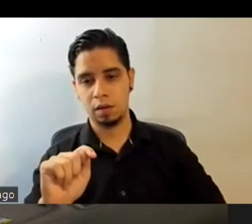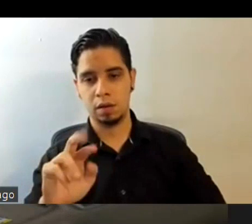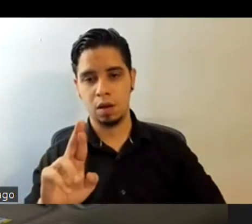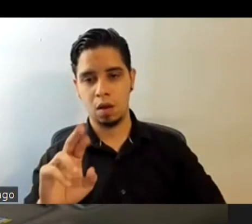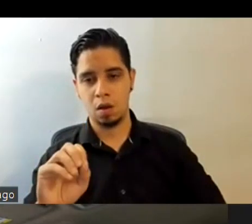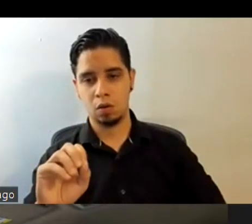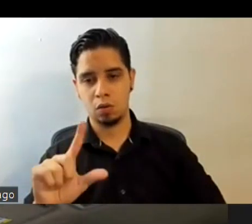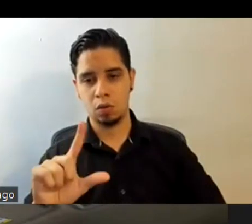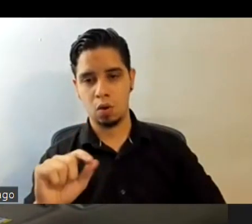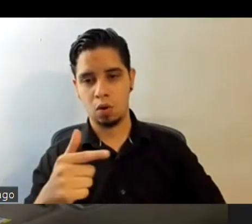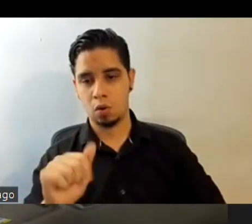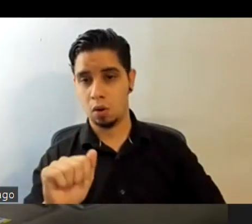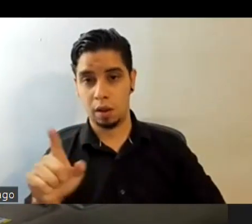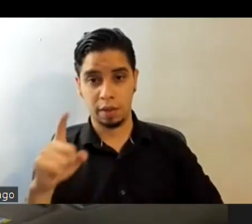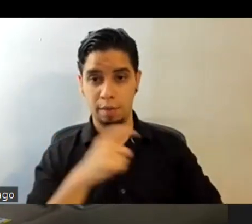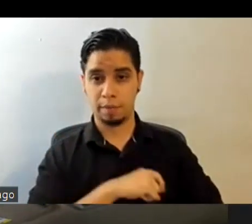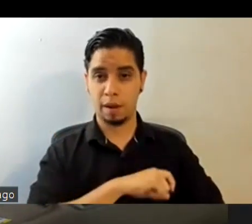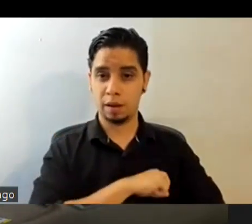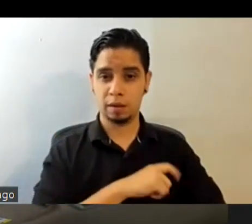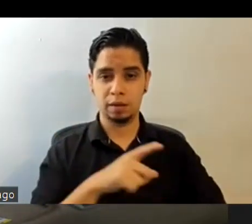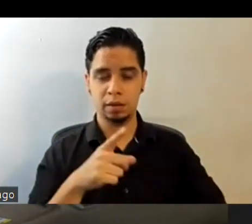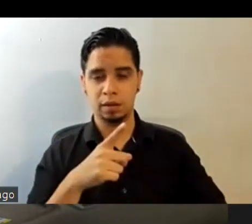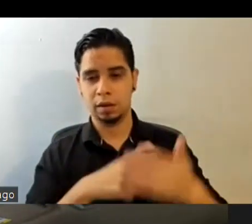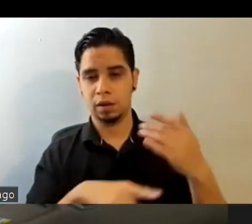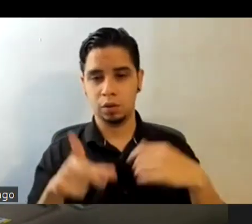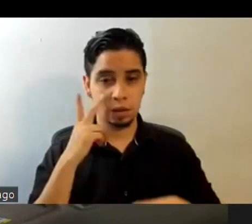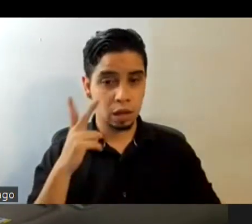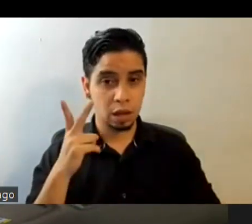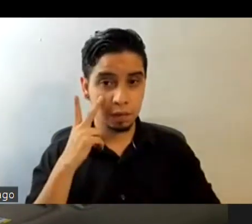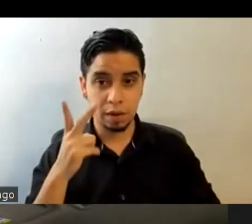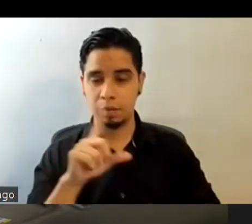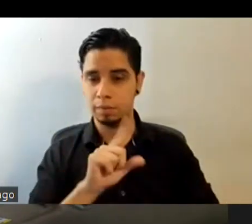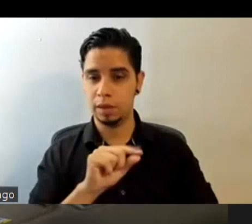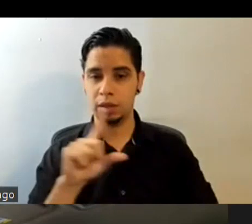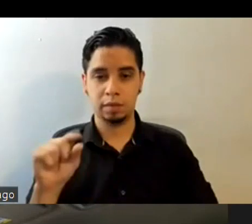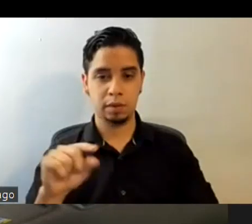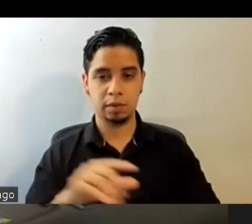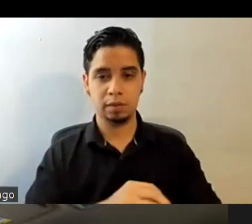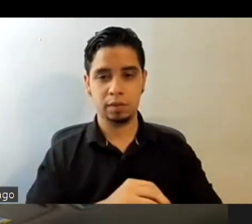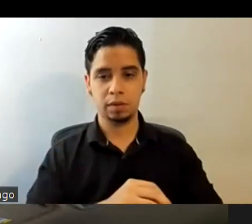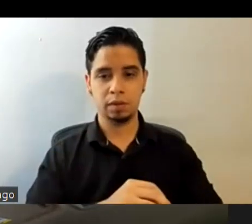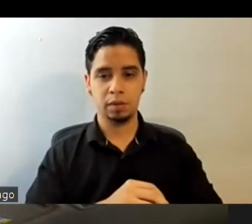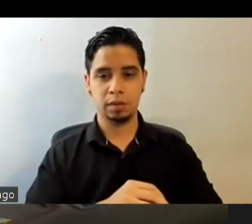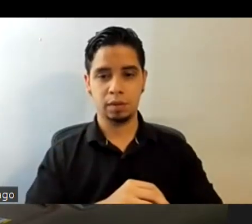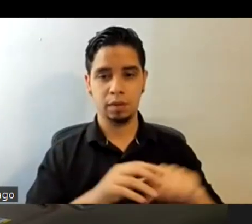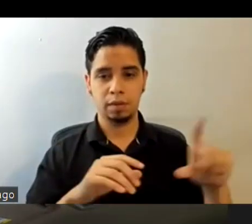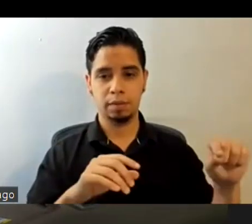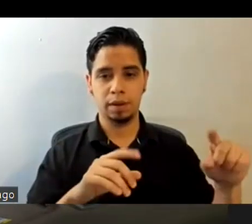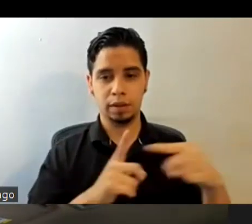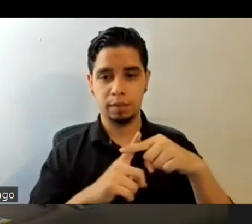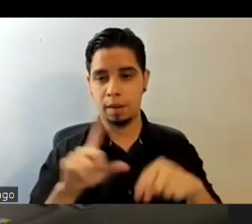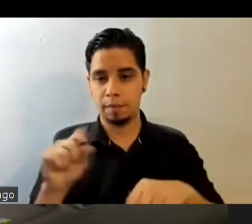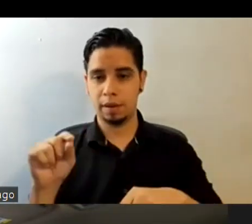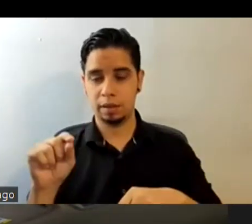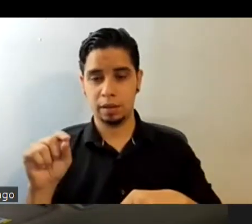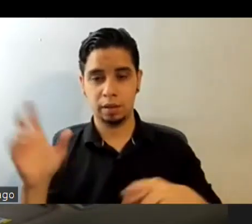pero a principio de año dieron eso y le dijeron, ¿qué usted ve para el 2020? Bueno, el 2020 es 20 más 20 es 40, así que vamos